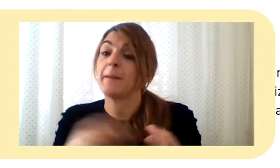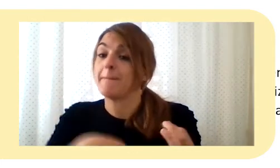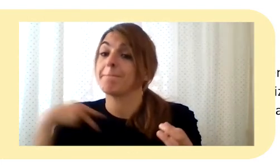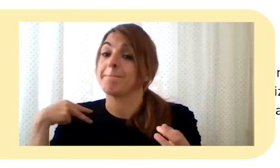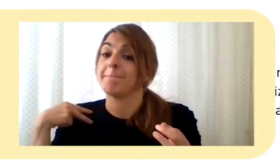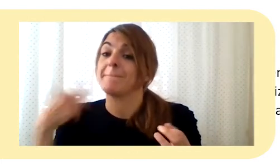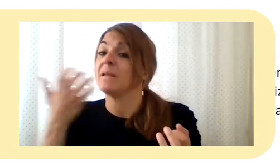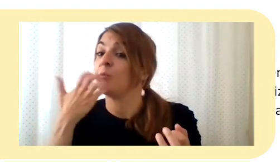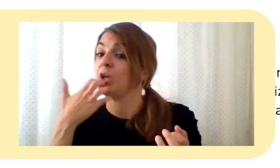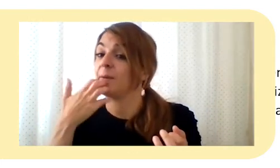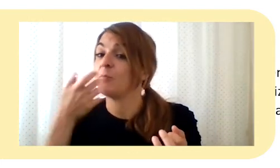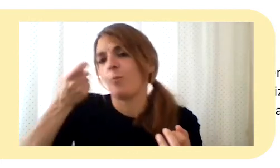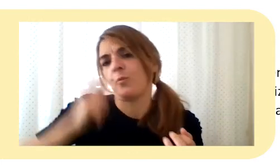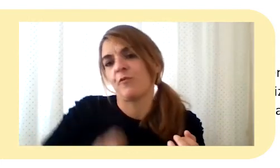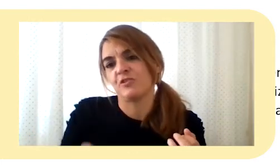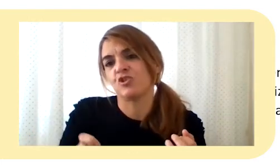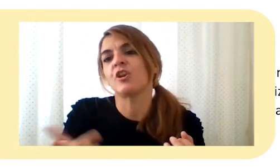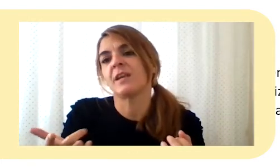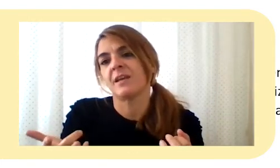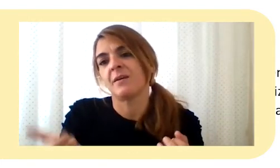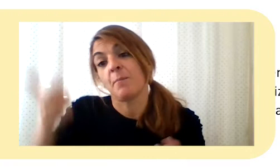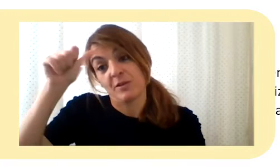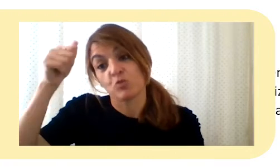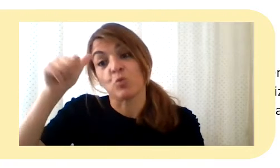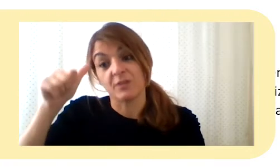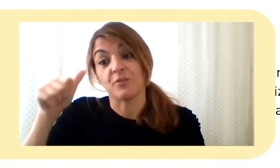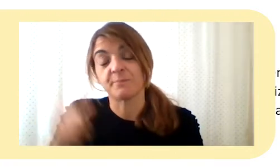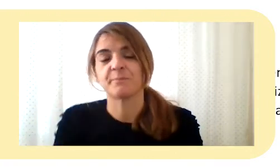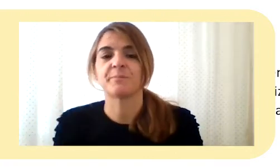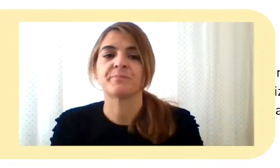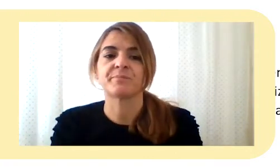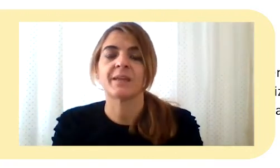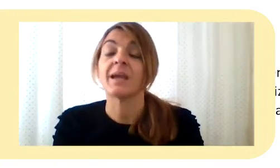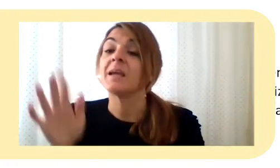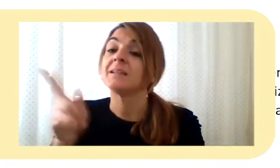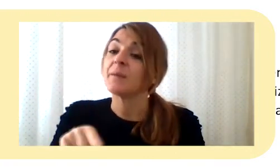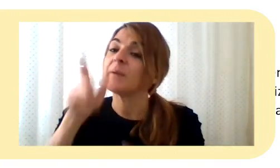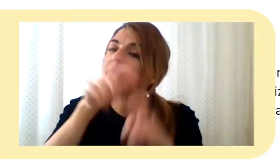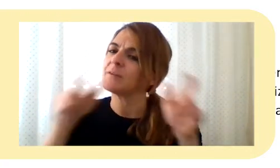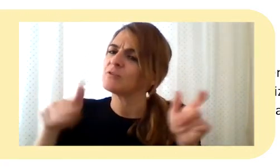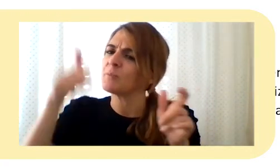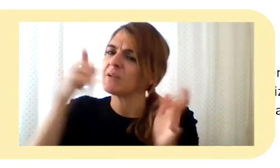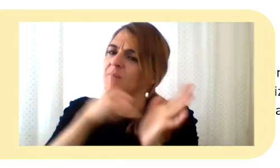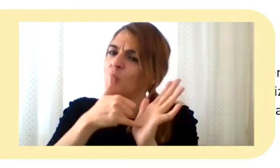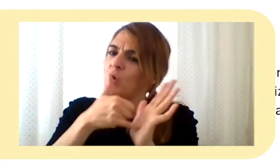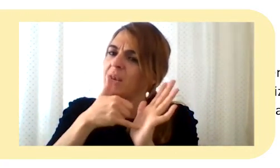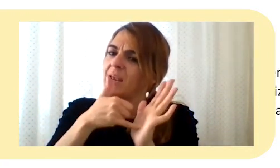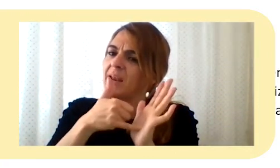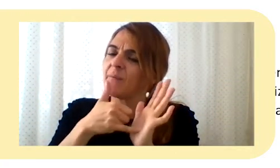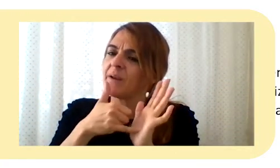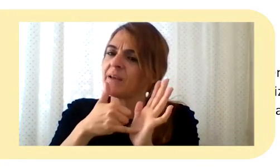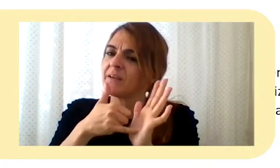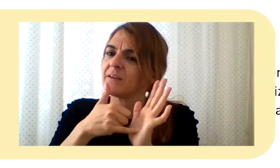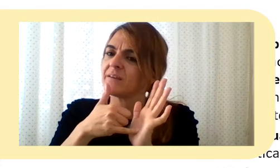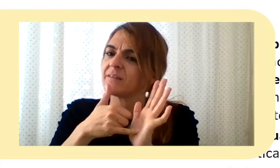de profesiones que ponen en masculino. Y también, hablando de personas vulnerables, dice, puede